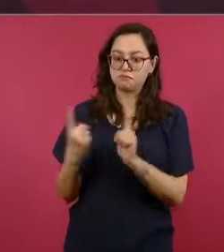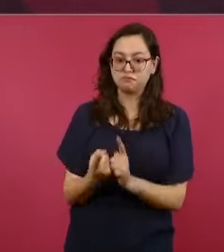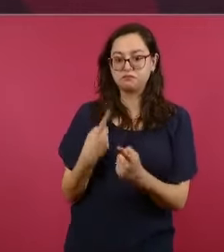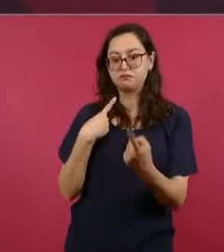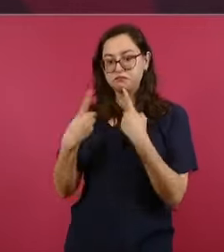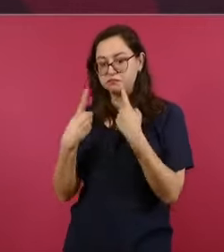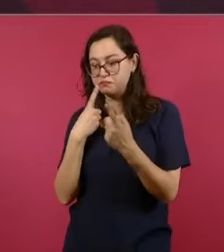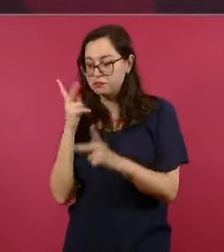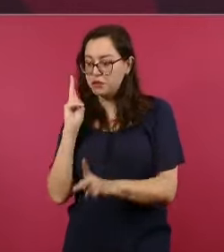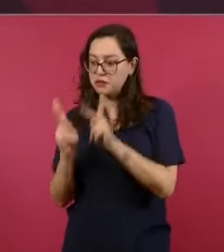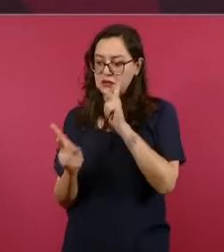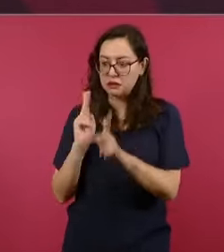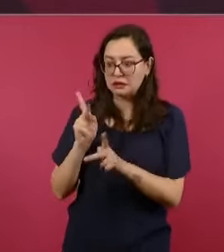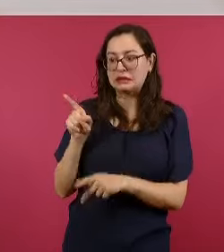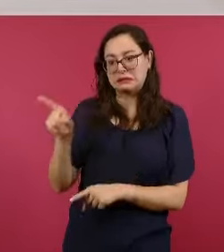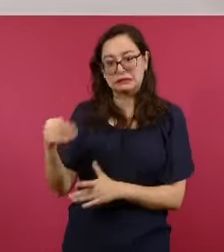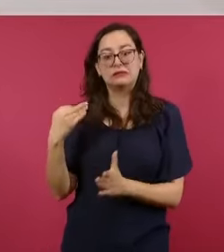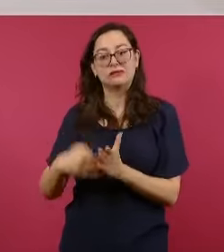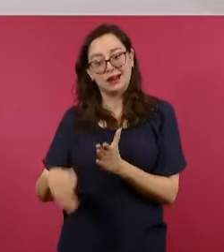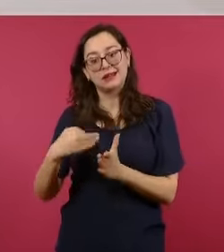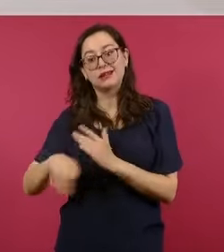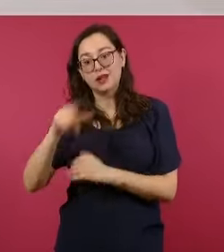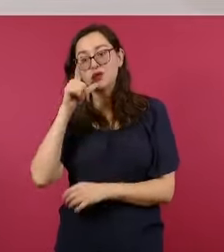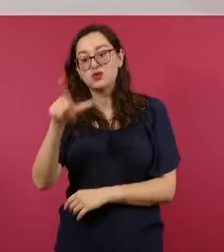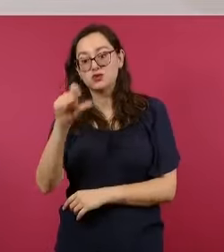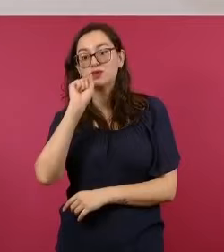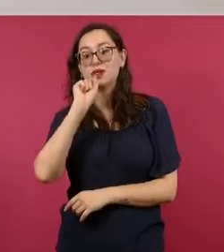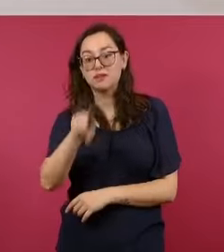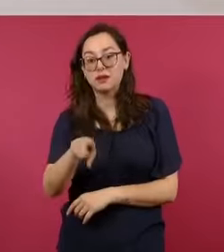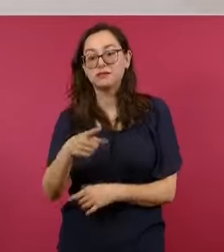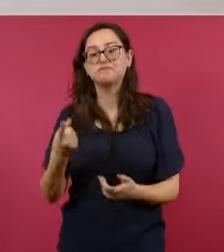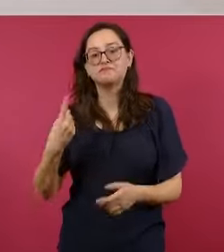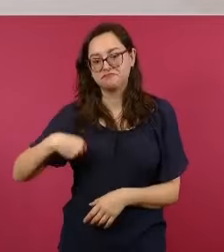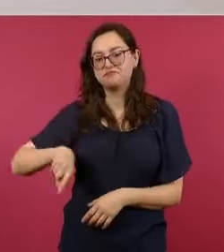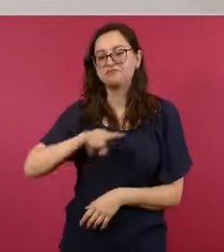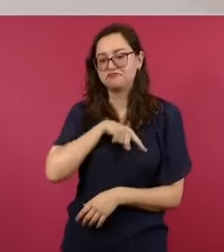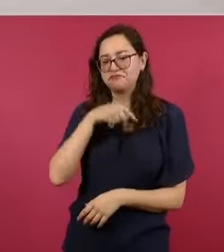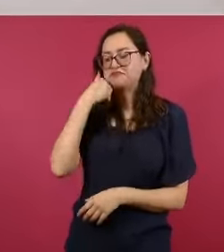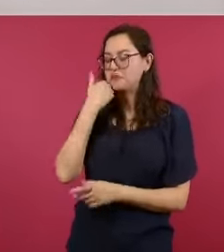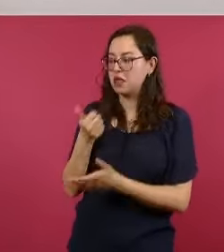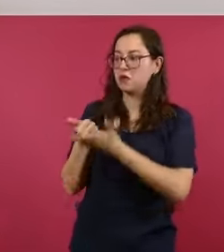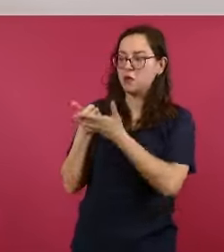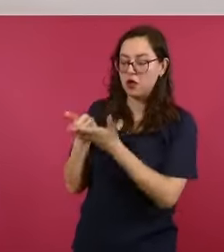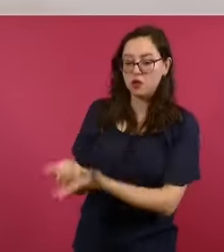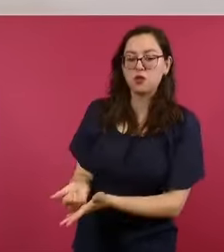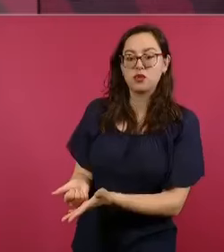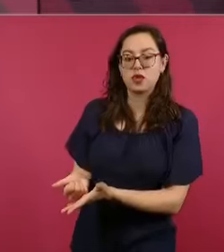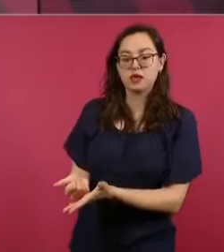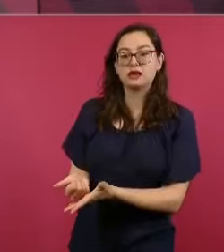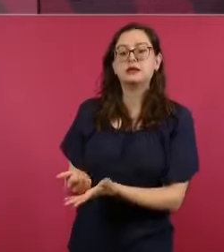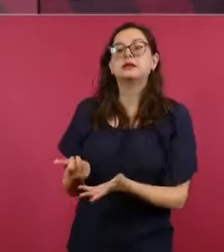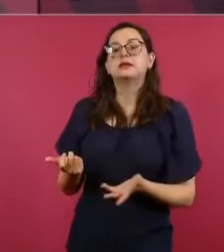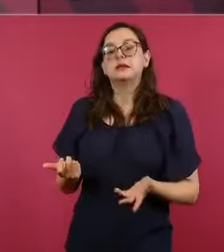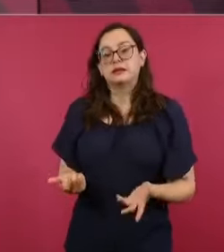con energía eléctrica aún con esta situación especial por